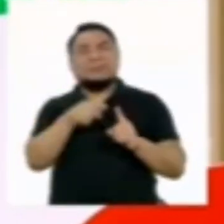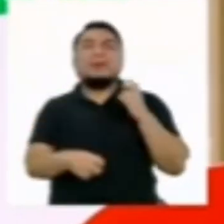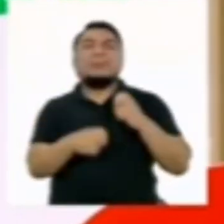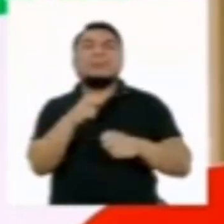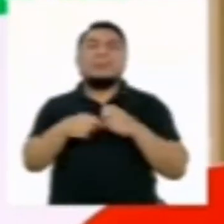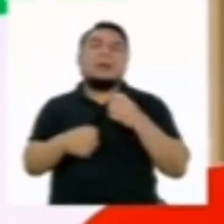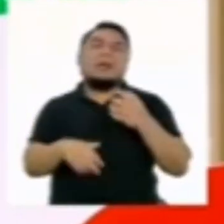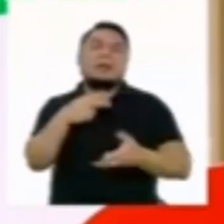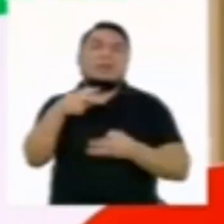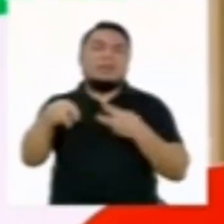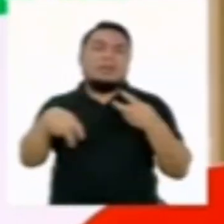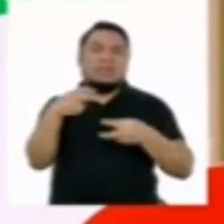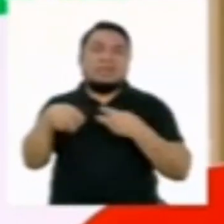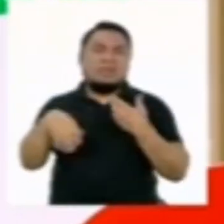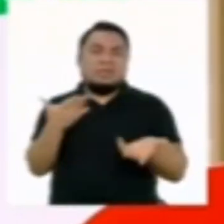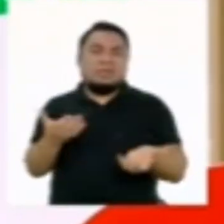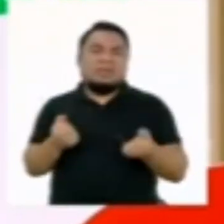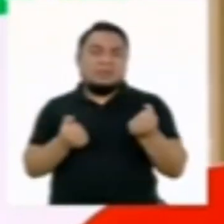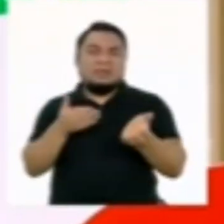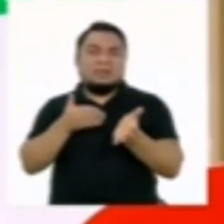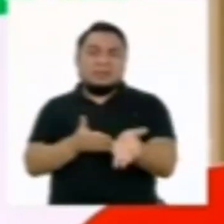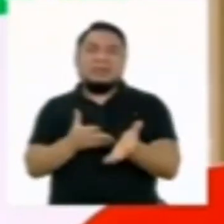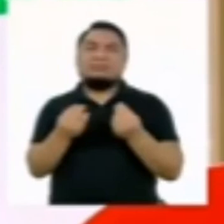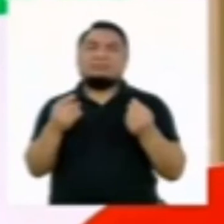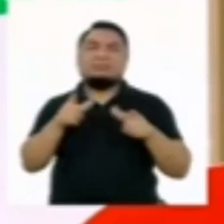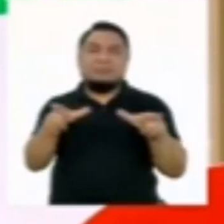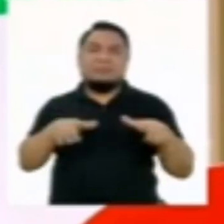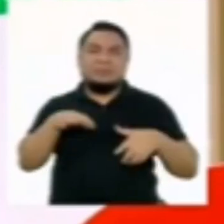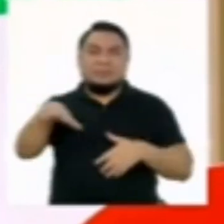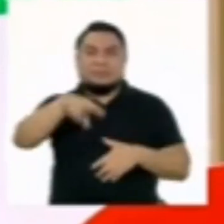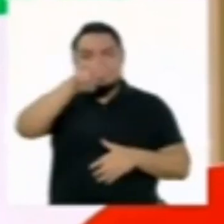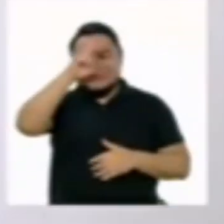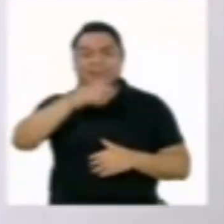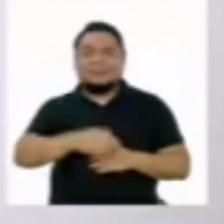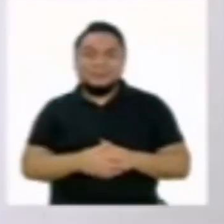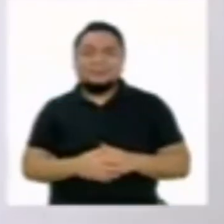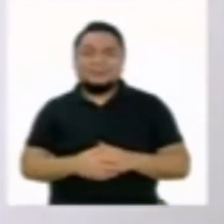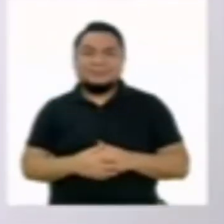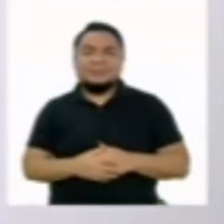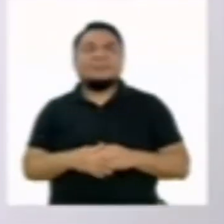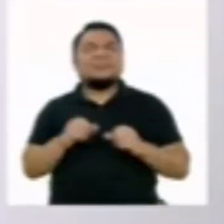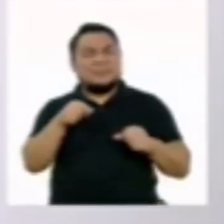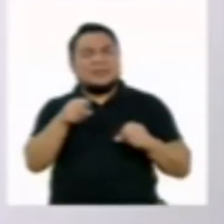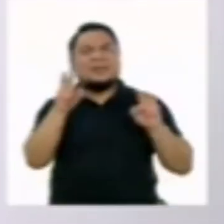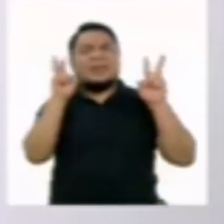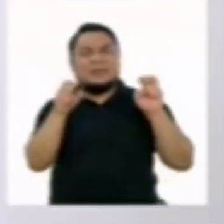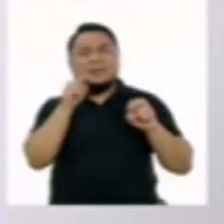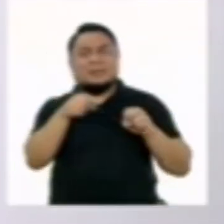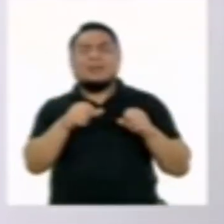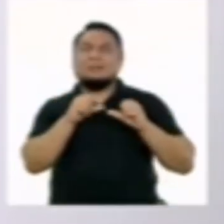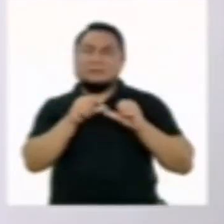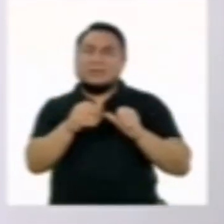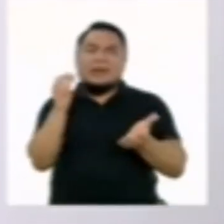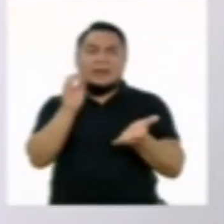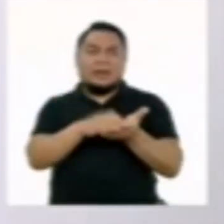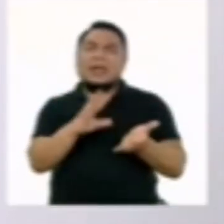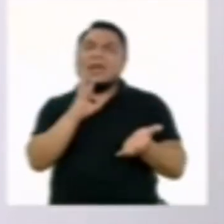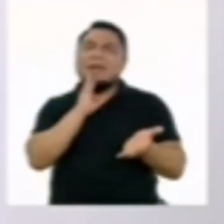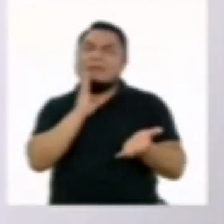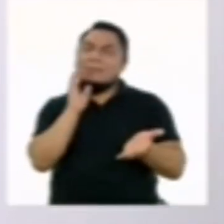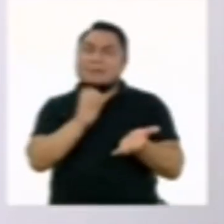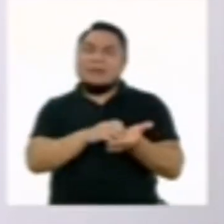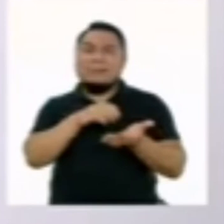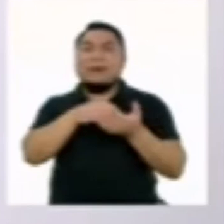el problema del caos vehicular que se vive en tantas localidades de nuestro país. Es un tema del que tenemos que hablar más seguido